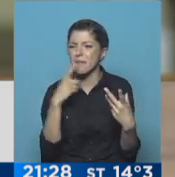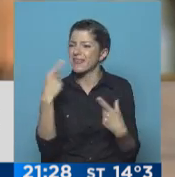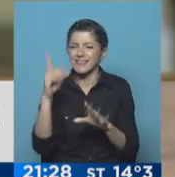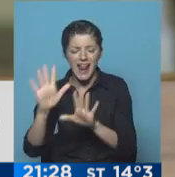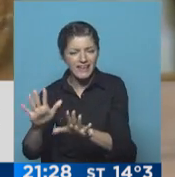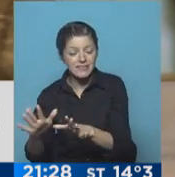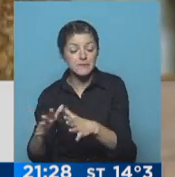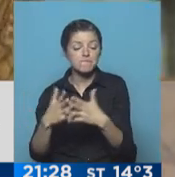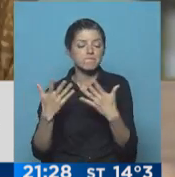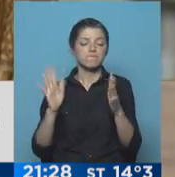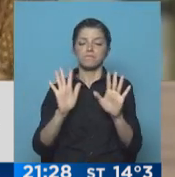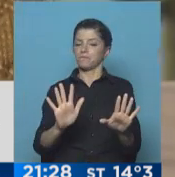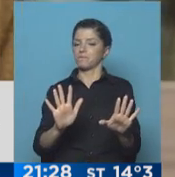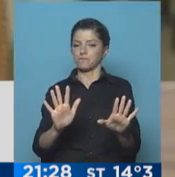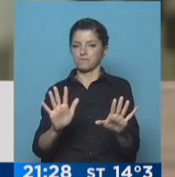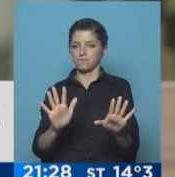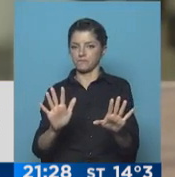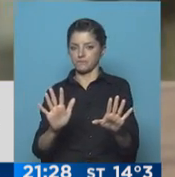Pero